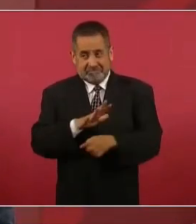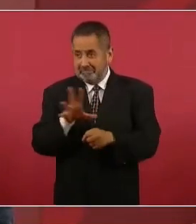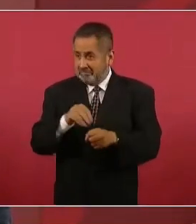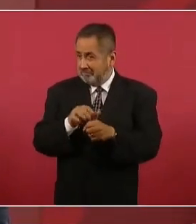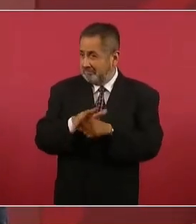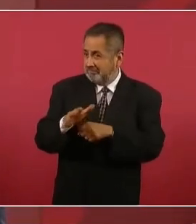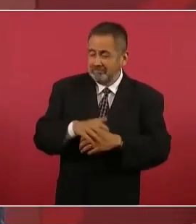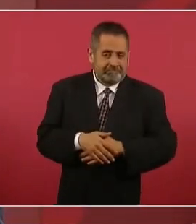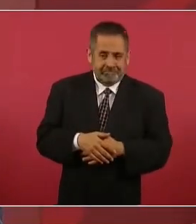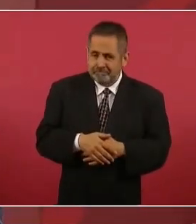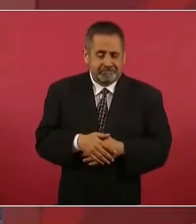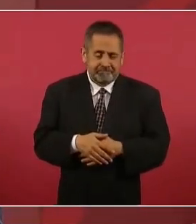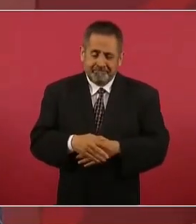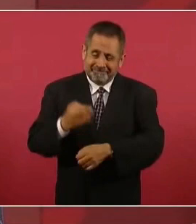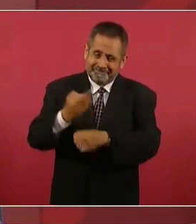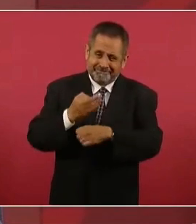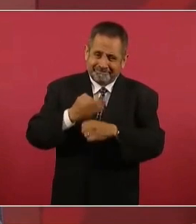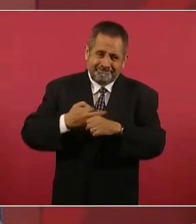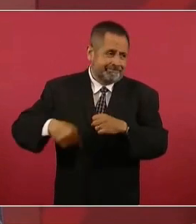en tiempos de transformación.